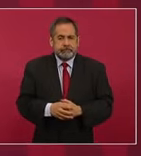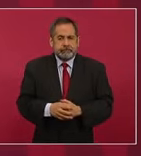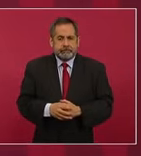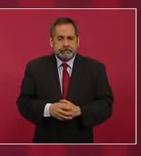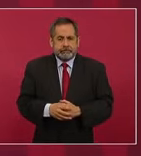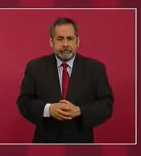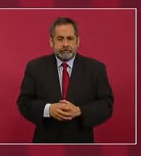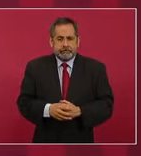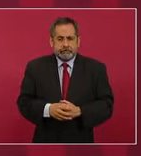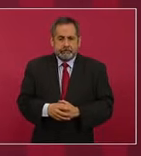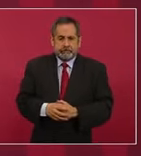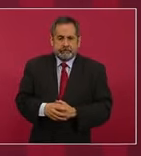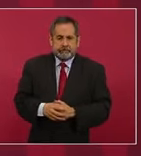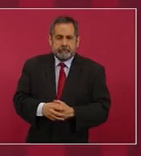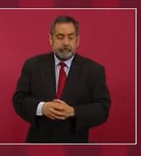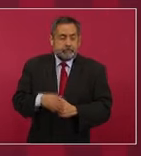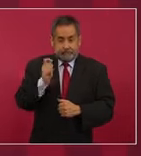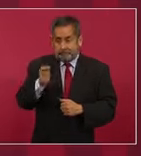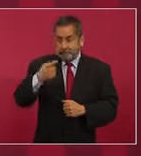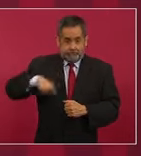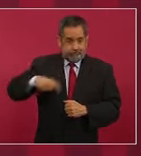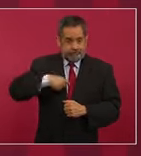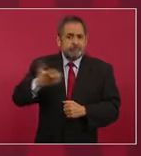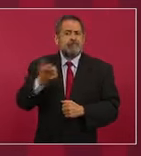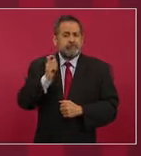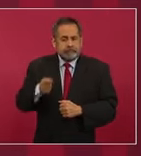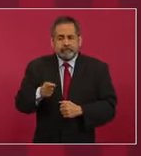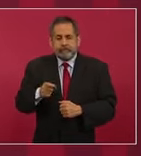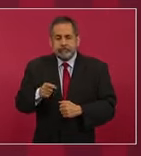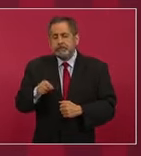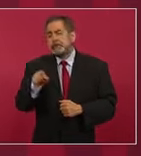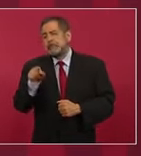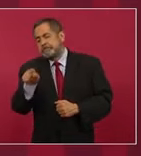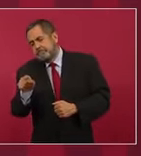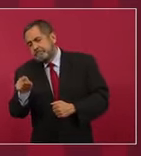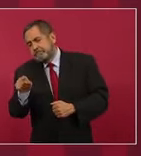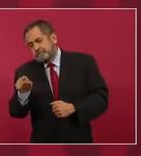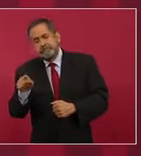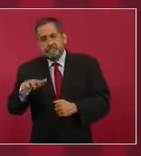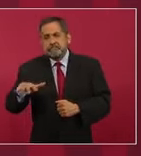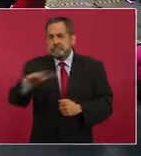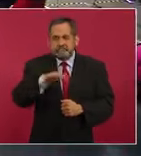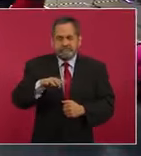y lo que nosotros hicimos fue